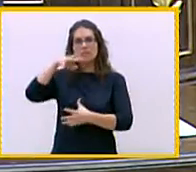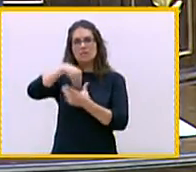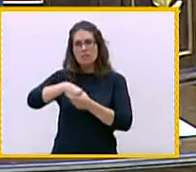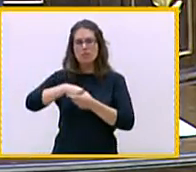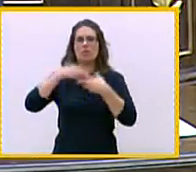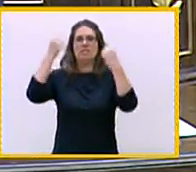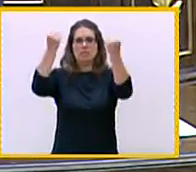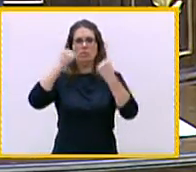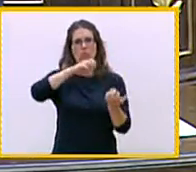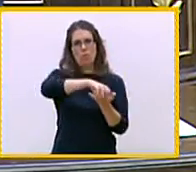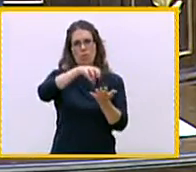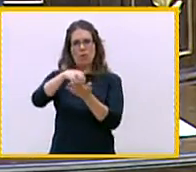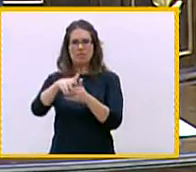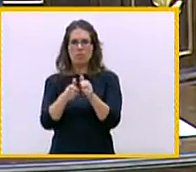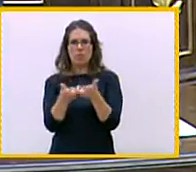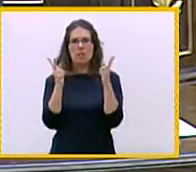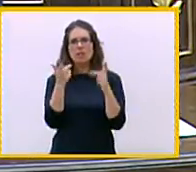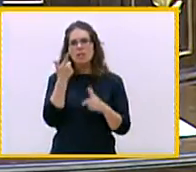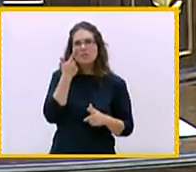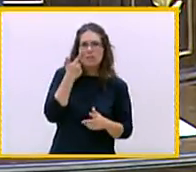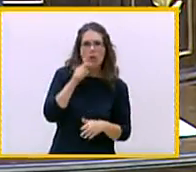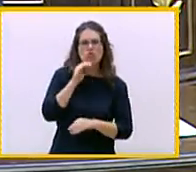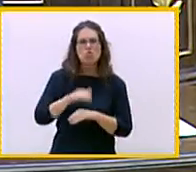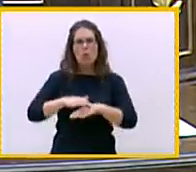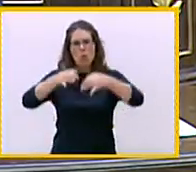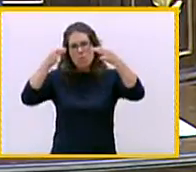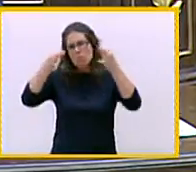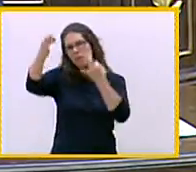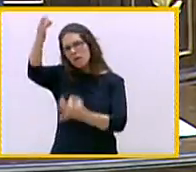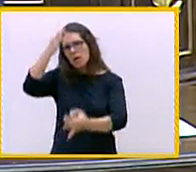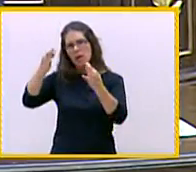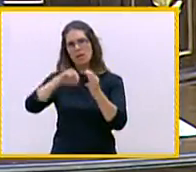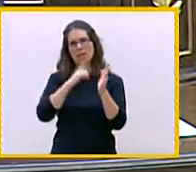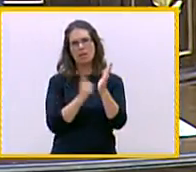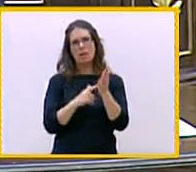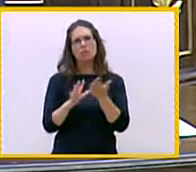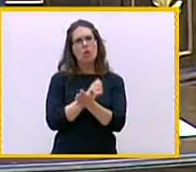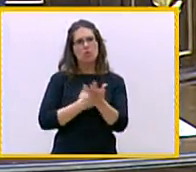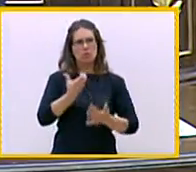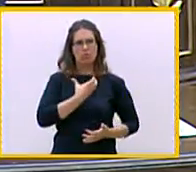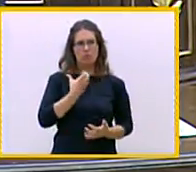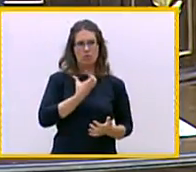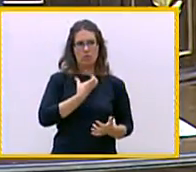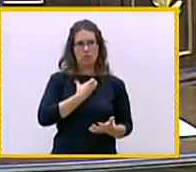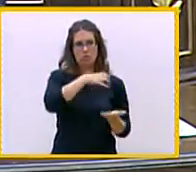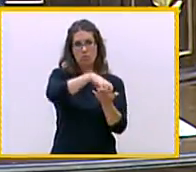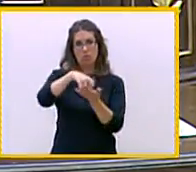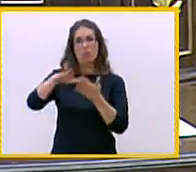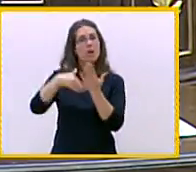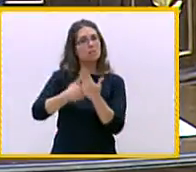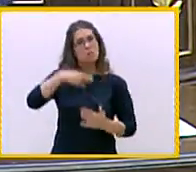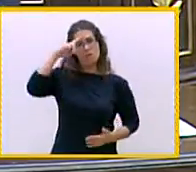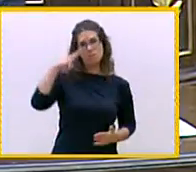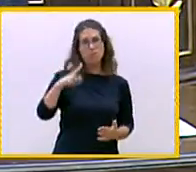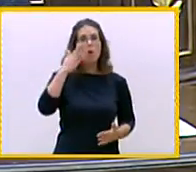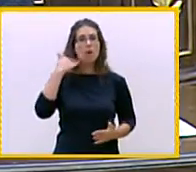por el cumplimiento estricto de la ley en todos los ayuntamientos y, por supuesto, por el respeto, el afecto y el